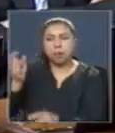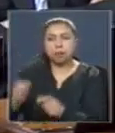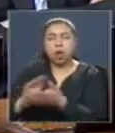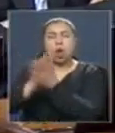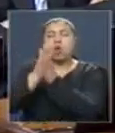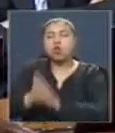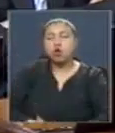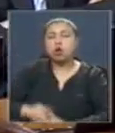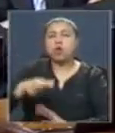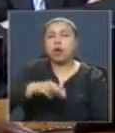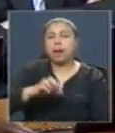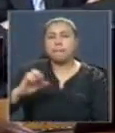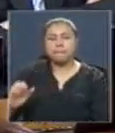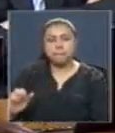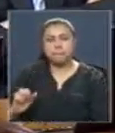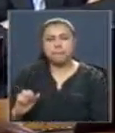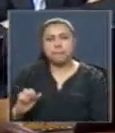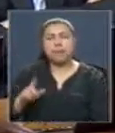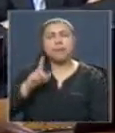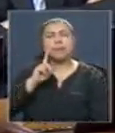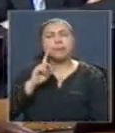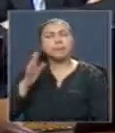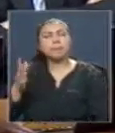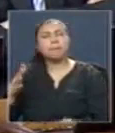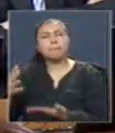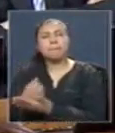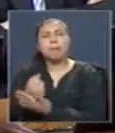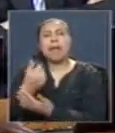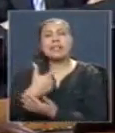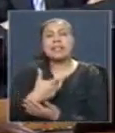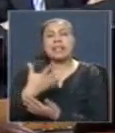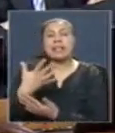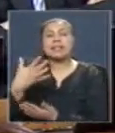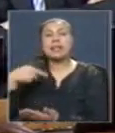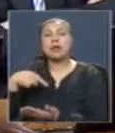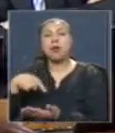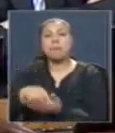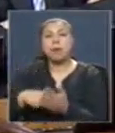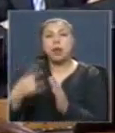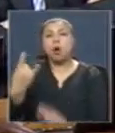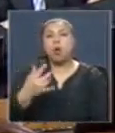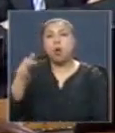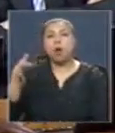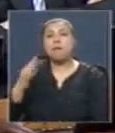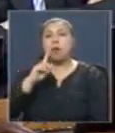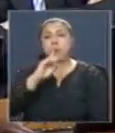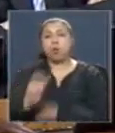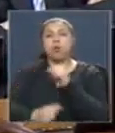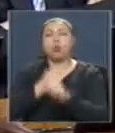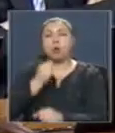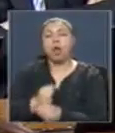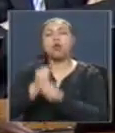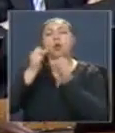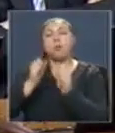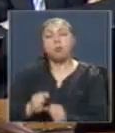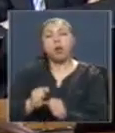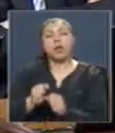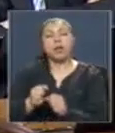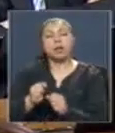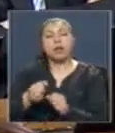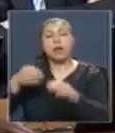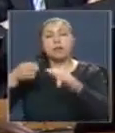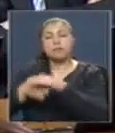tienen ingreso hasta 75.000 UF al año, poder acceder al régimen